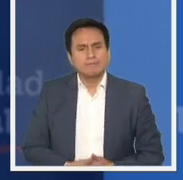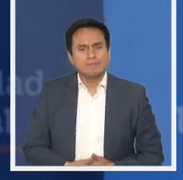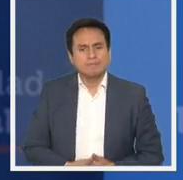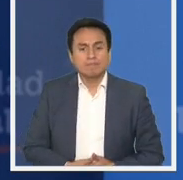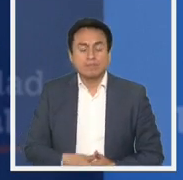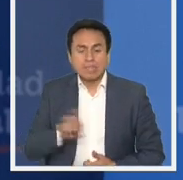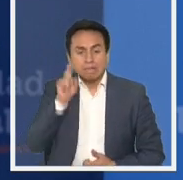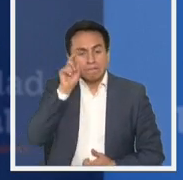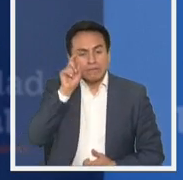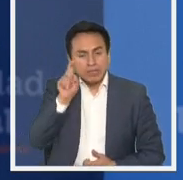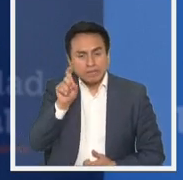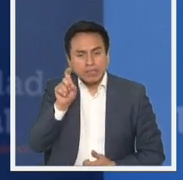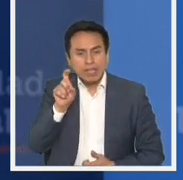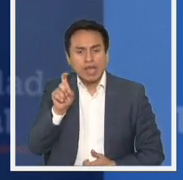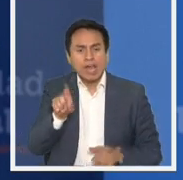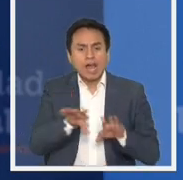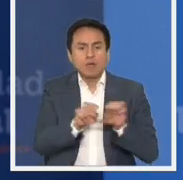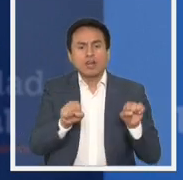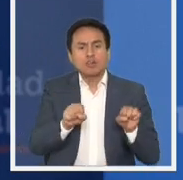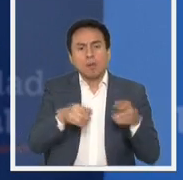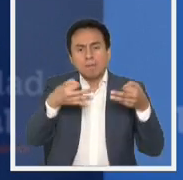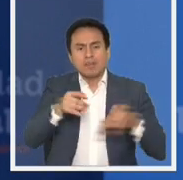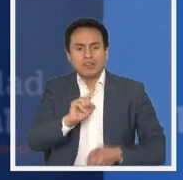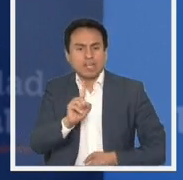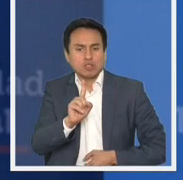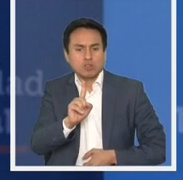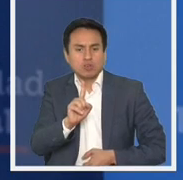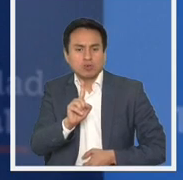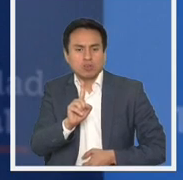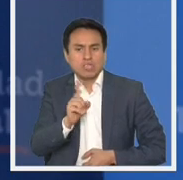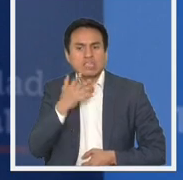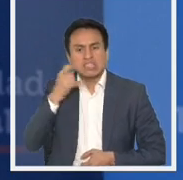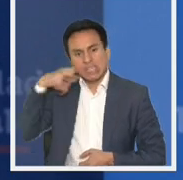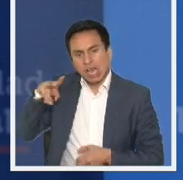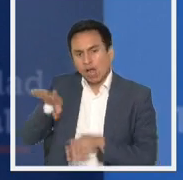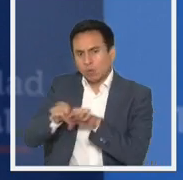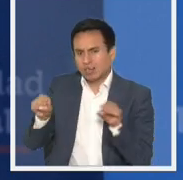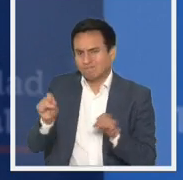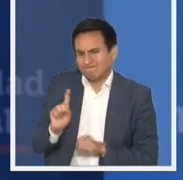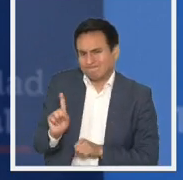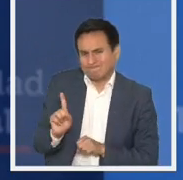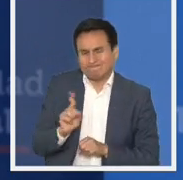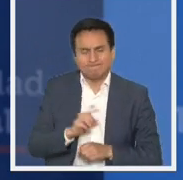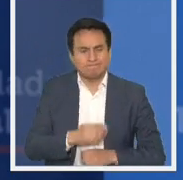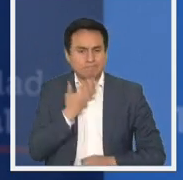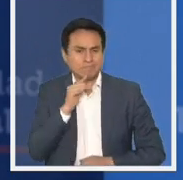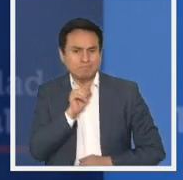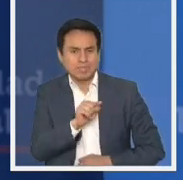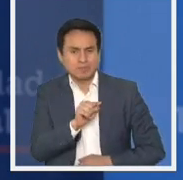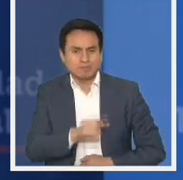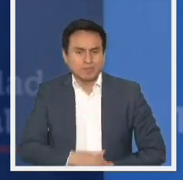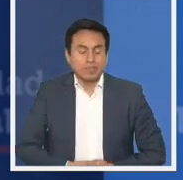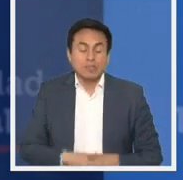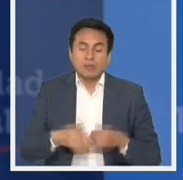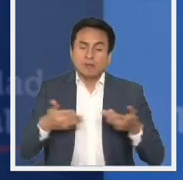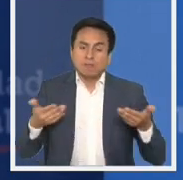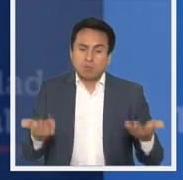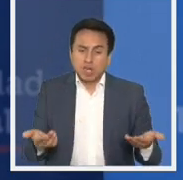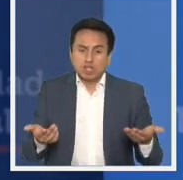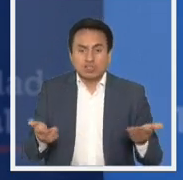es preferible un acuerdo imperfecto que no tener acuerdo y por eso